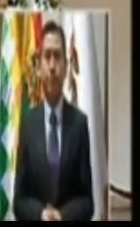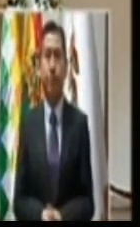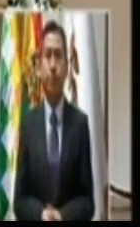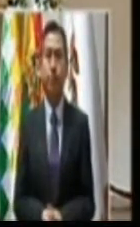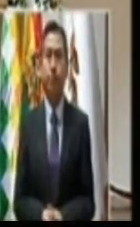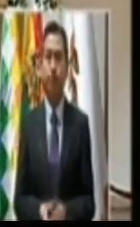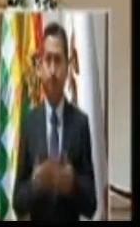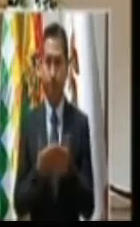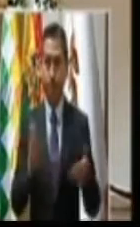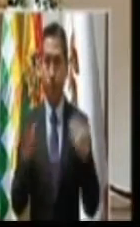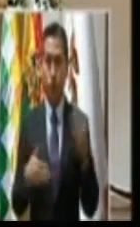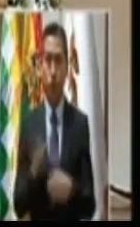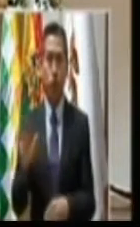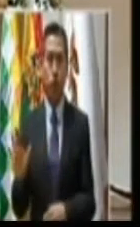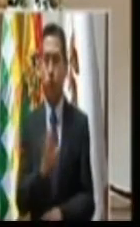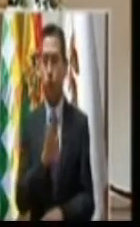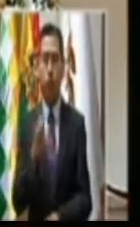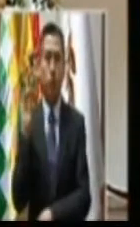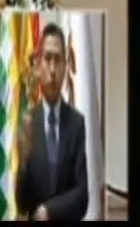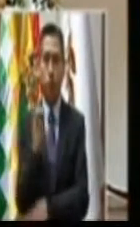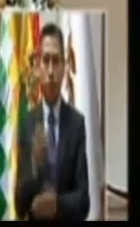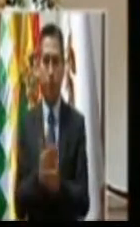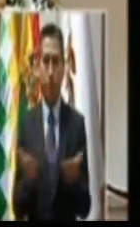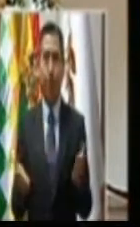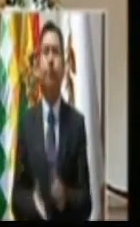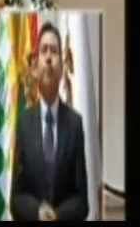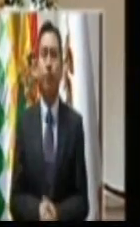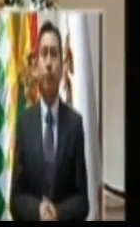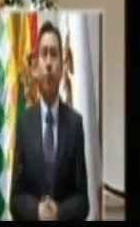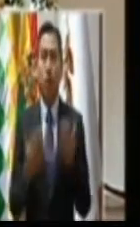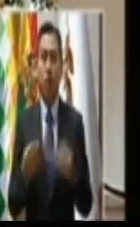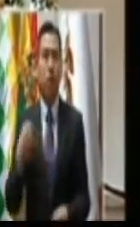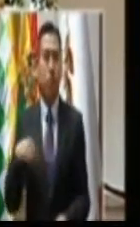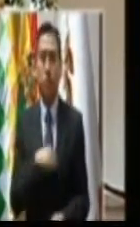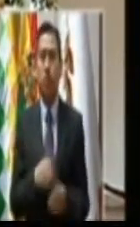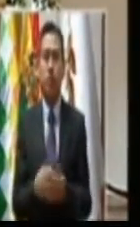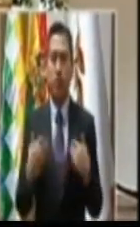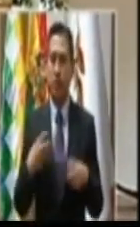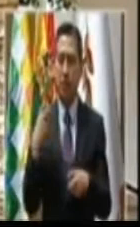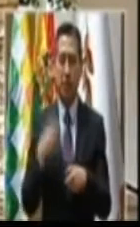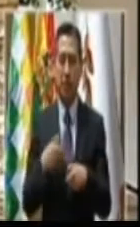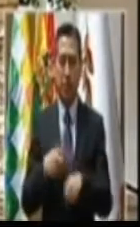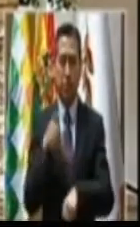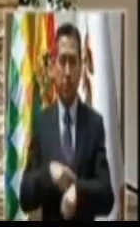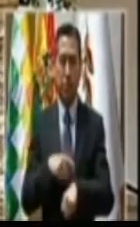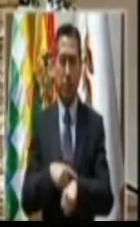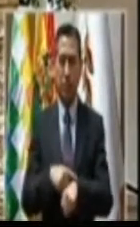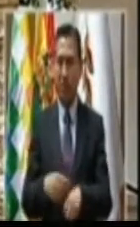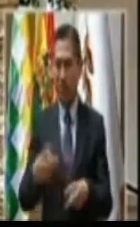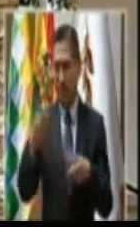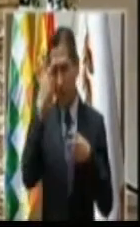en función precisamente de las investigaciones, de los contenidos que se tiene en esto que es el coronavirus que vivimos en nuestro